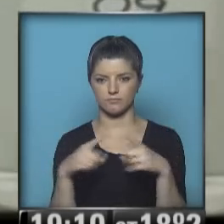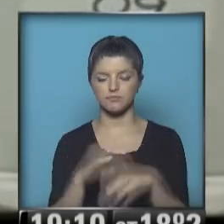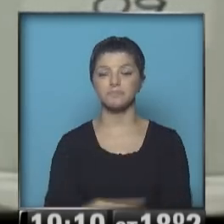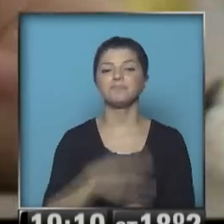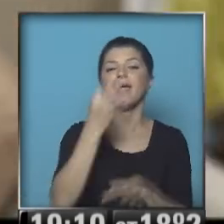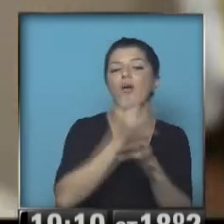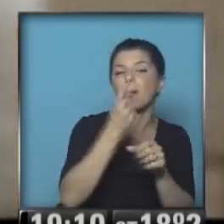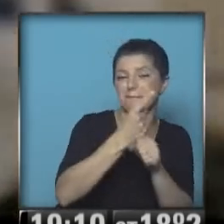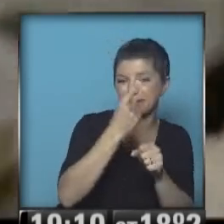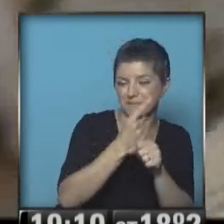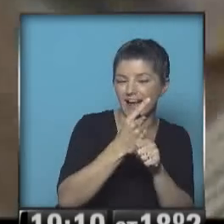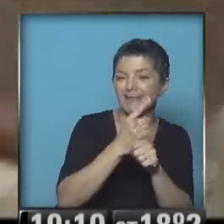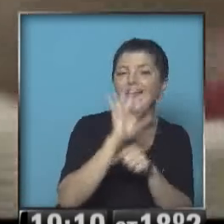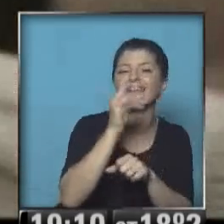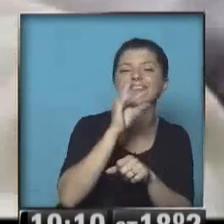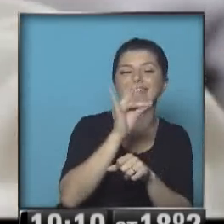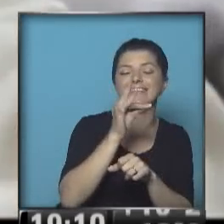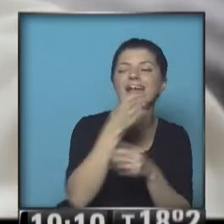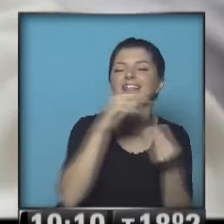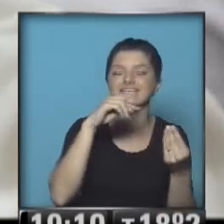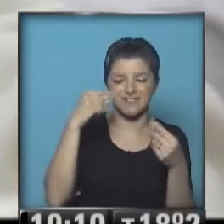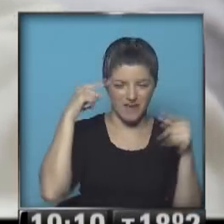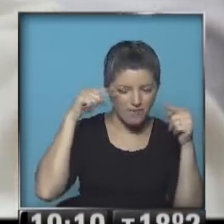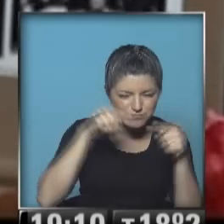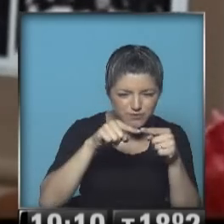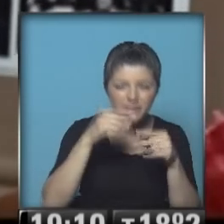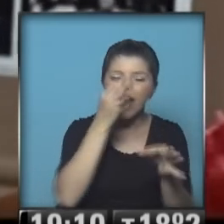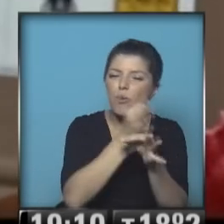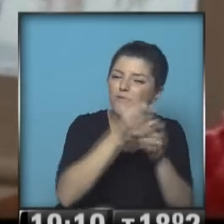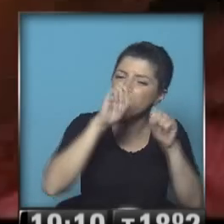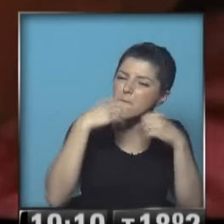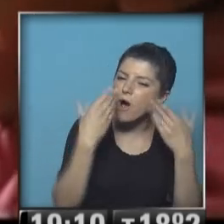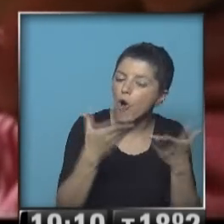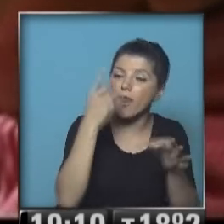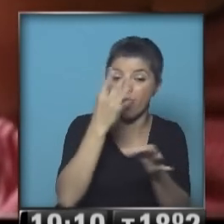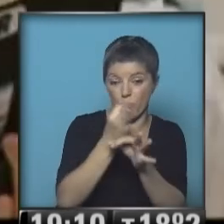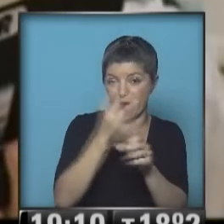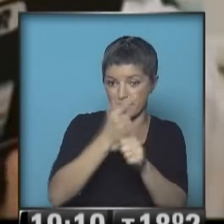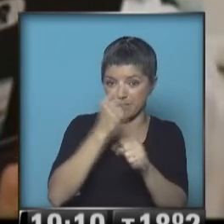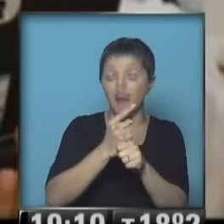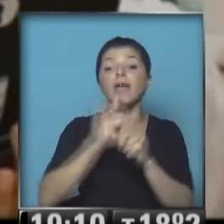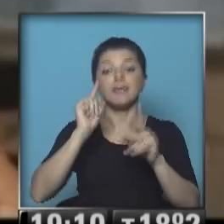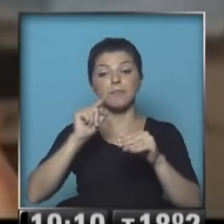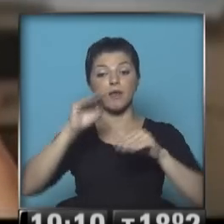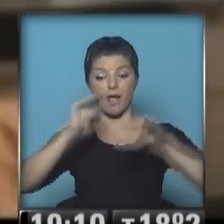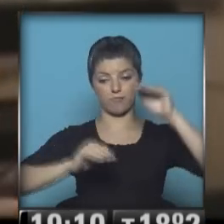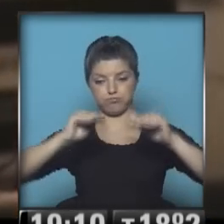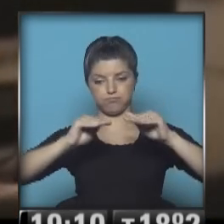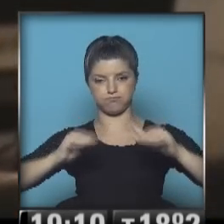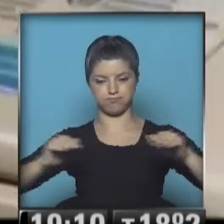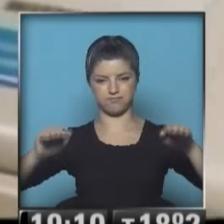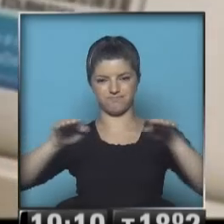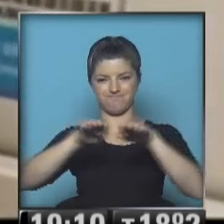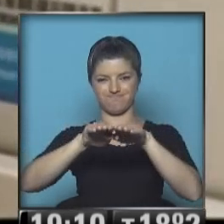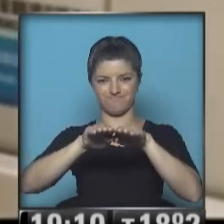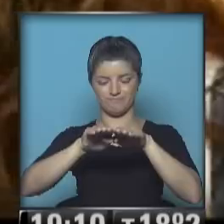Primaria Digital es una iniciativa orientada a mejorar la calidad de la educación primaria y a reducir la brecha social, digital y educativa. No